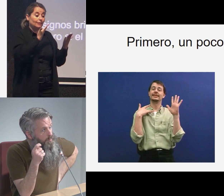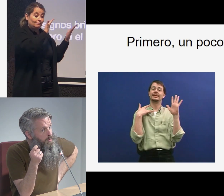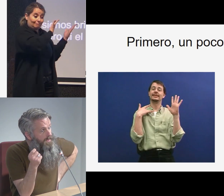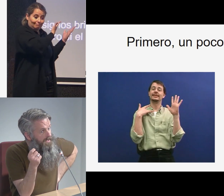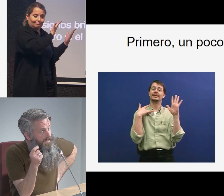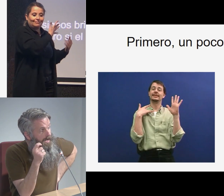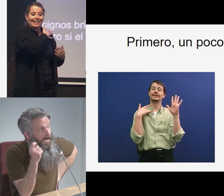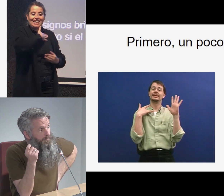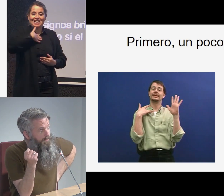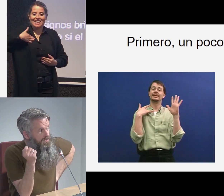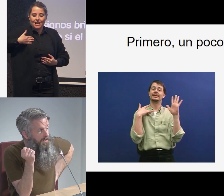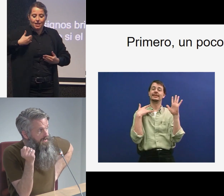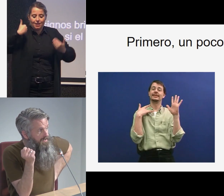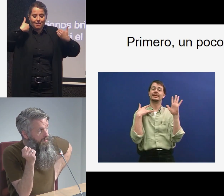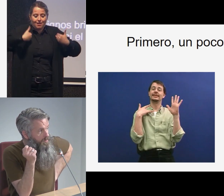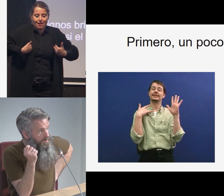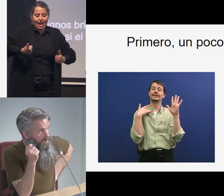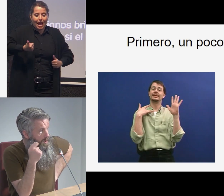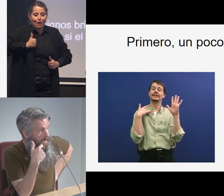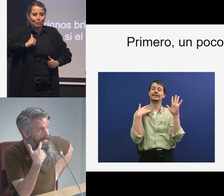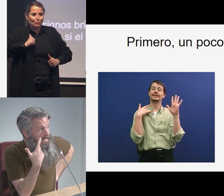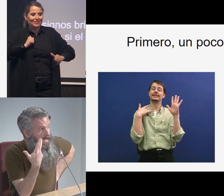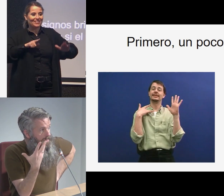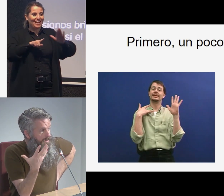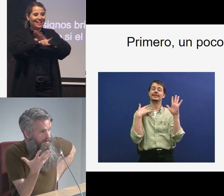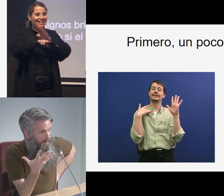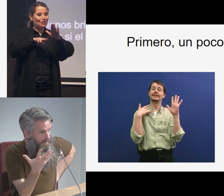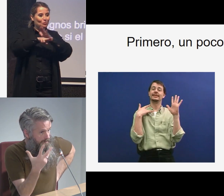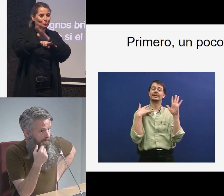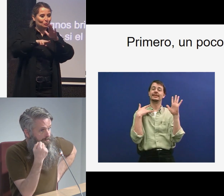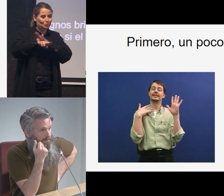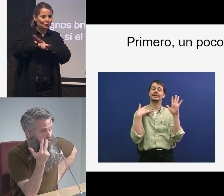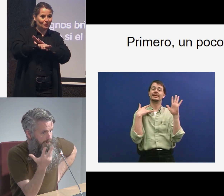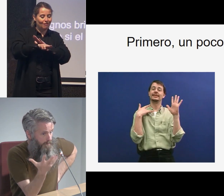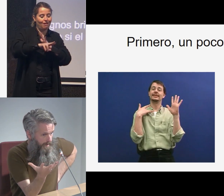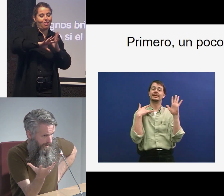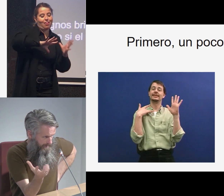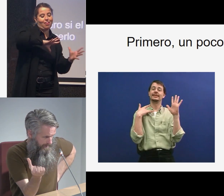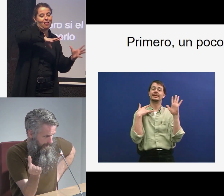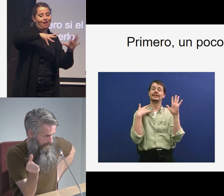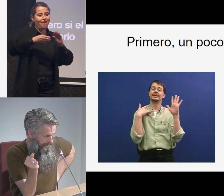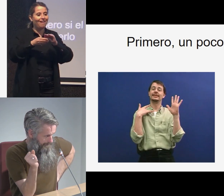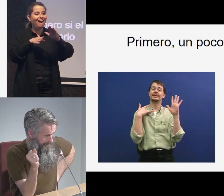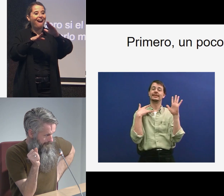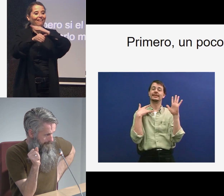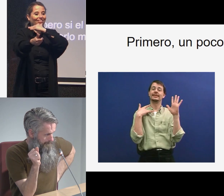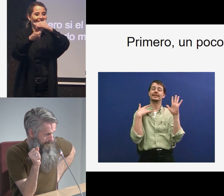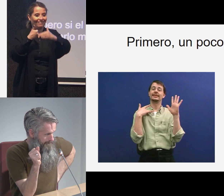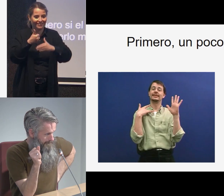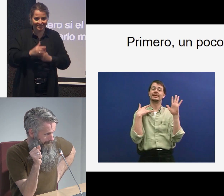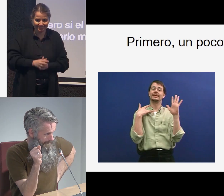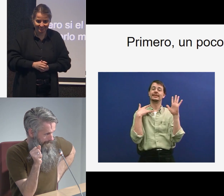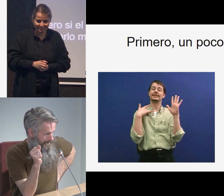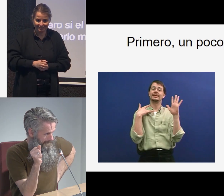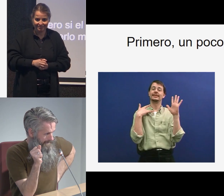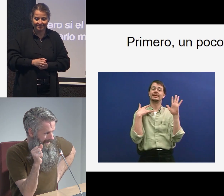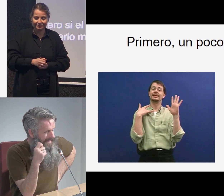quiere, puede aprovechar ese recurso y hacerlo muy accesible.